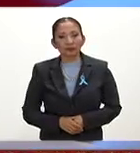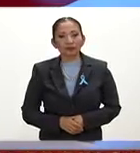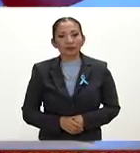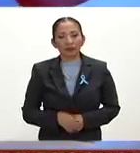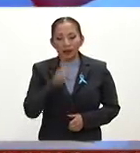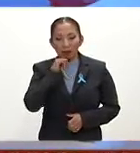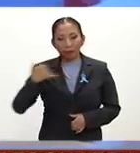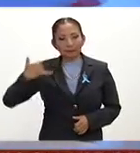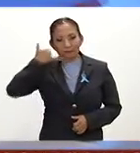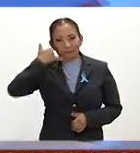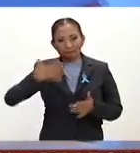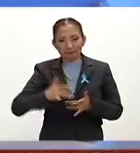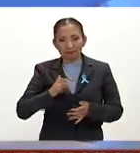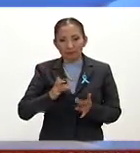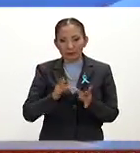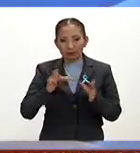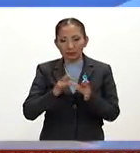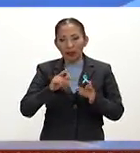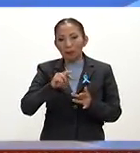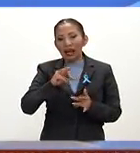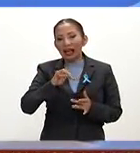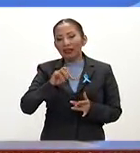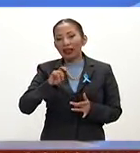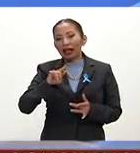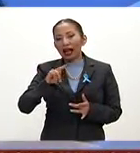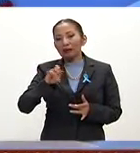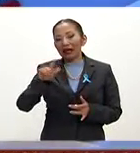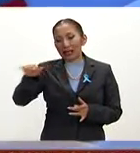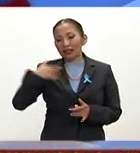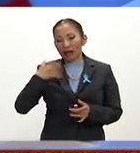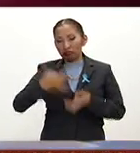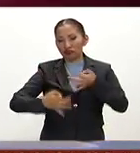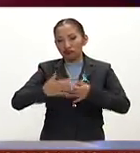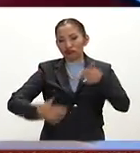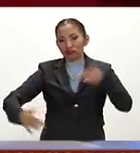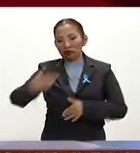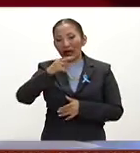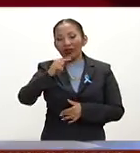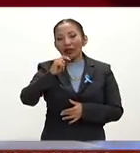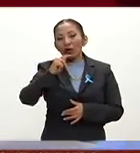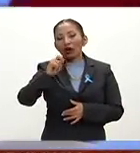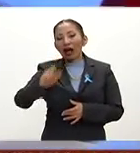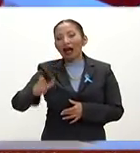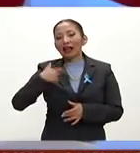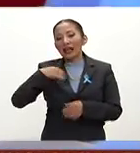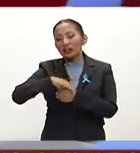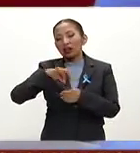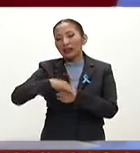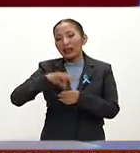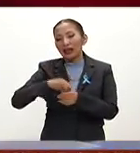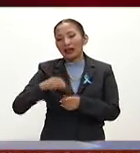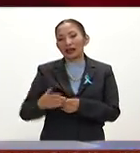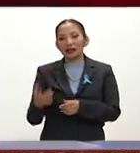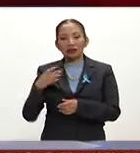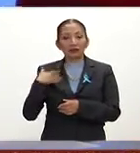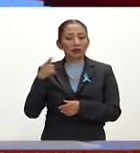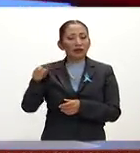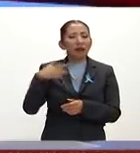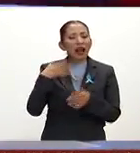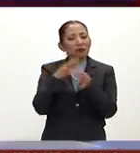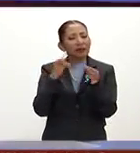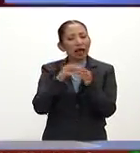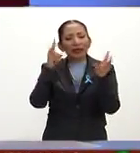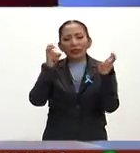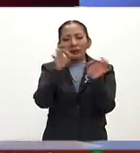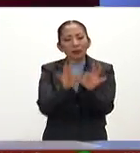Se encuentra en la línea telefónica María del Carmen Carreón Castro. Ella es magistrada del Tribunal Electoral del Distrito Federal para hablar un tema muy